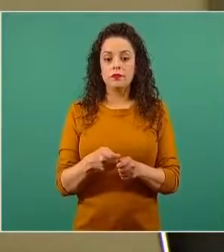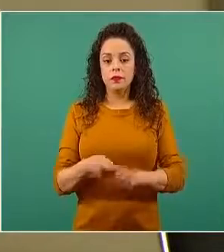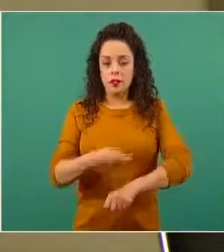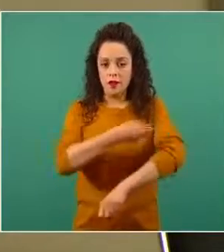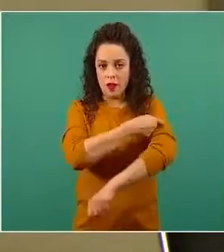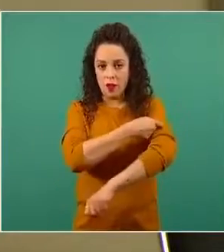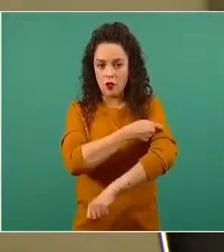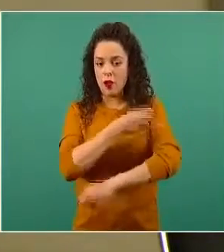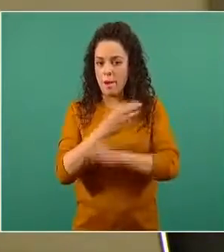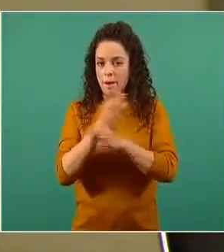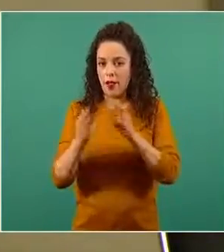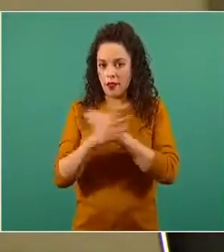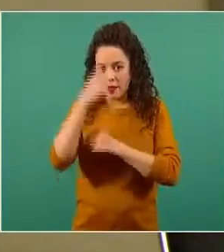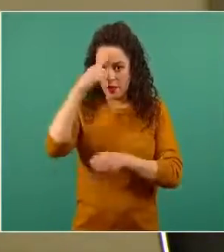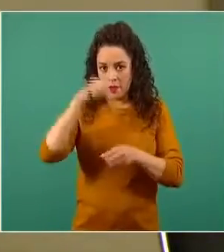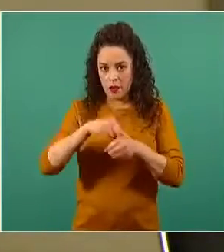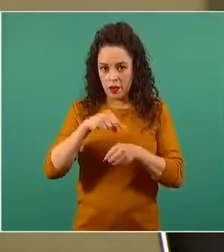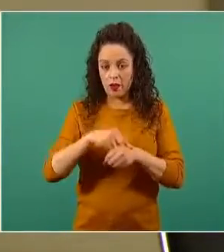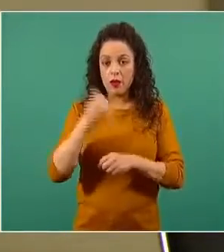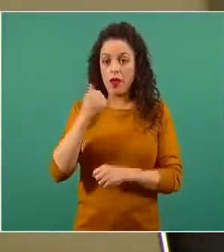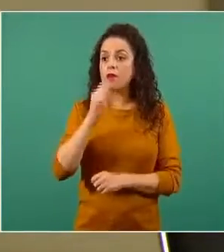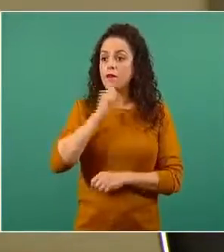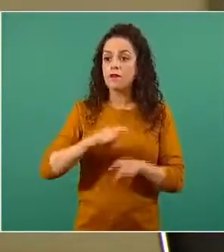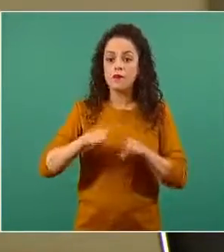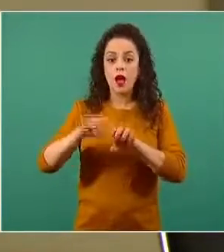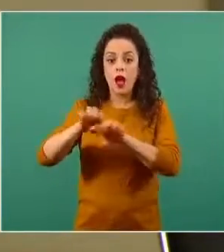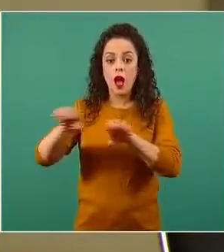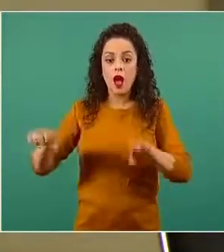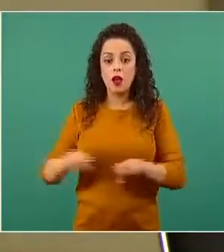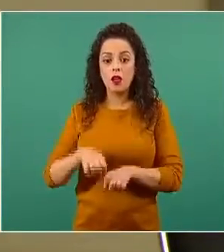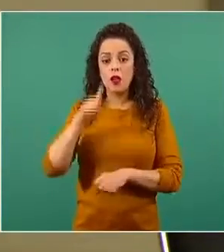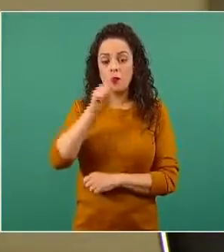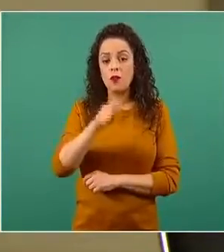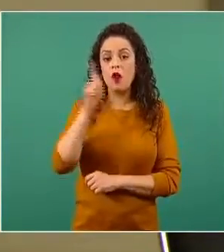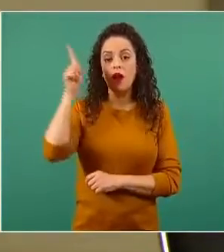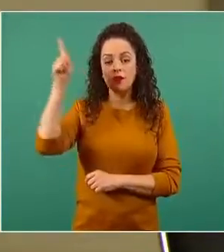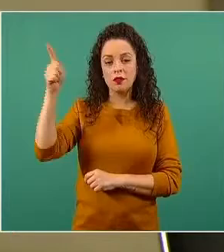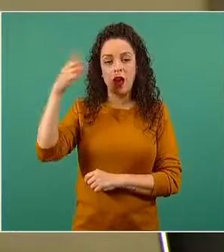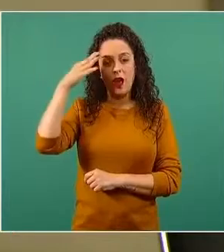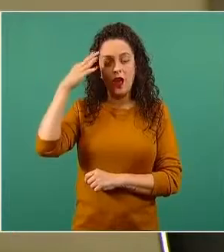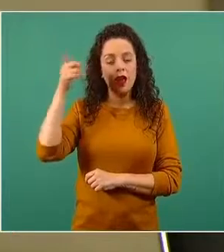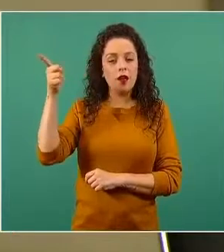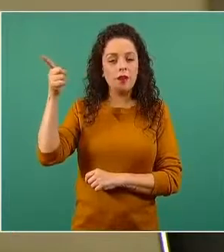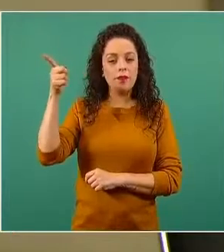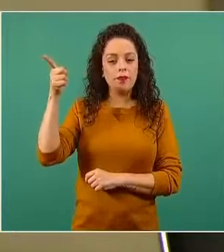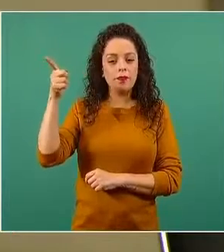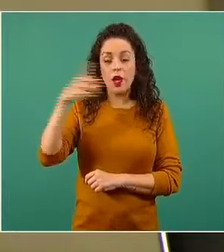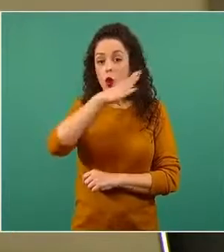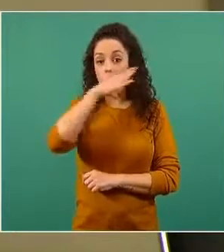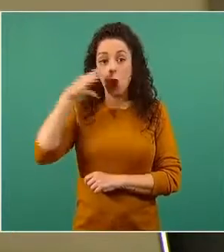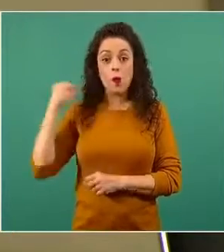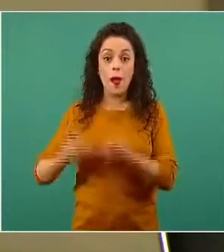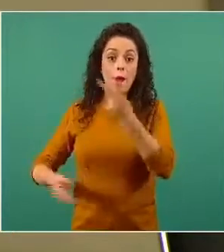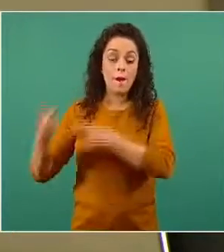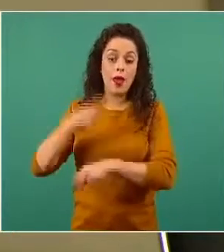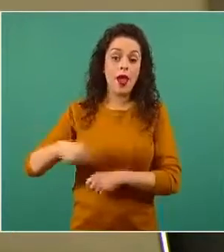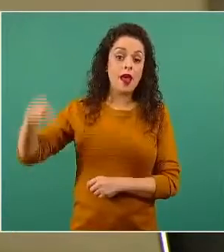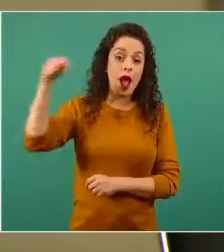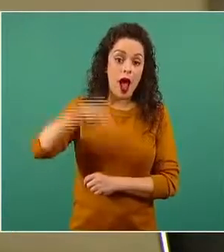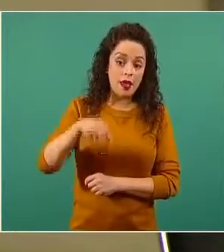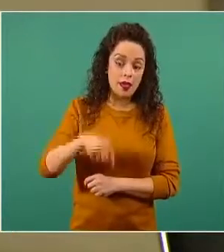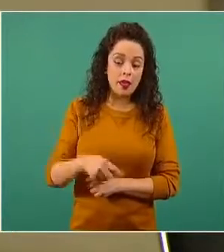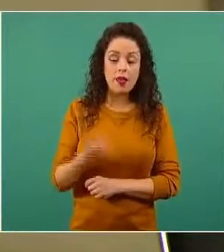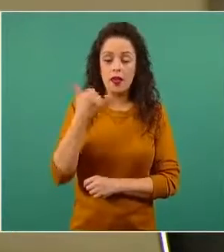las brigadas de salud de Cuba que vinieron aquí. Y el quinto punto tiene que ver